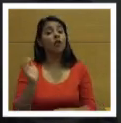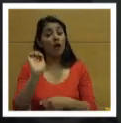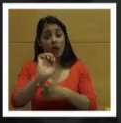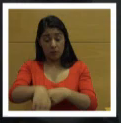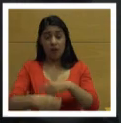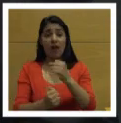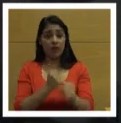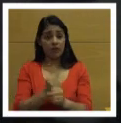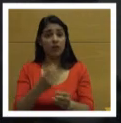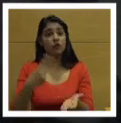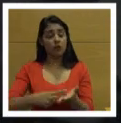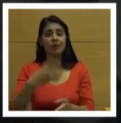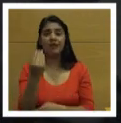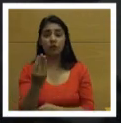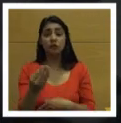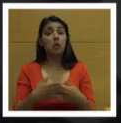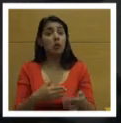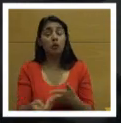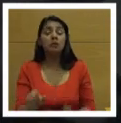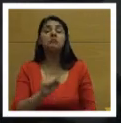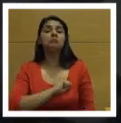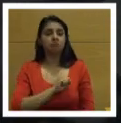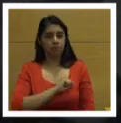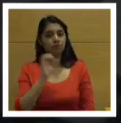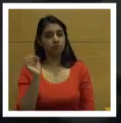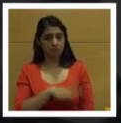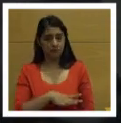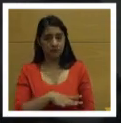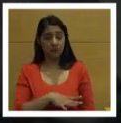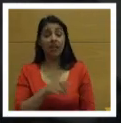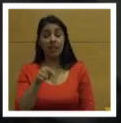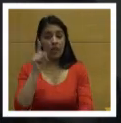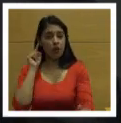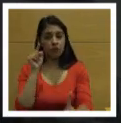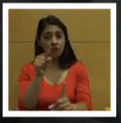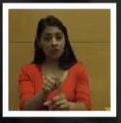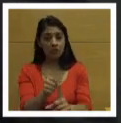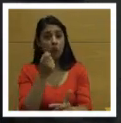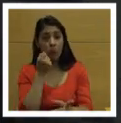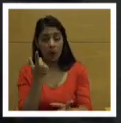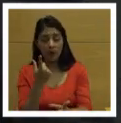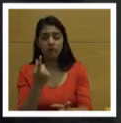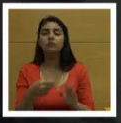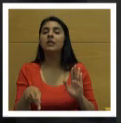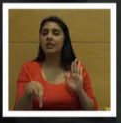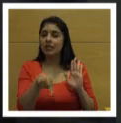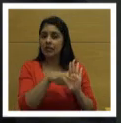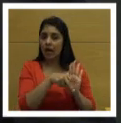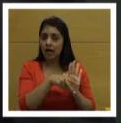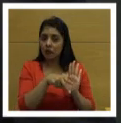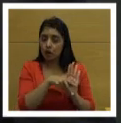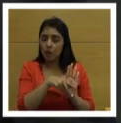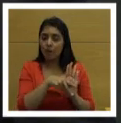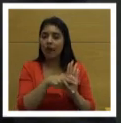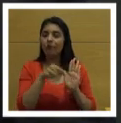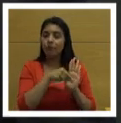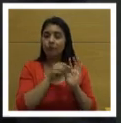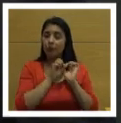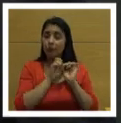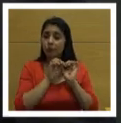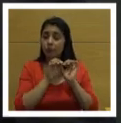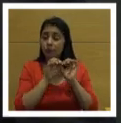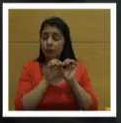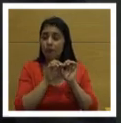año 2014 en Santiago de Chile y cuyo objetivo es que sus normas permeen con urgencia